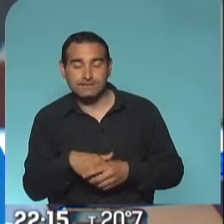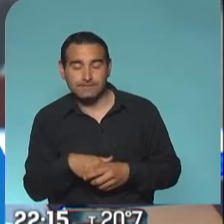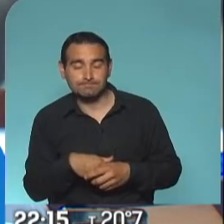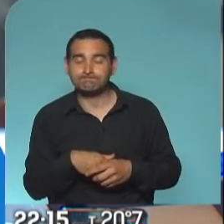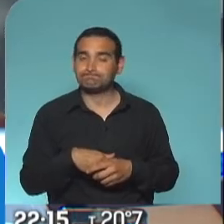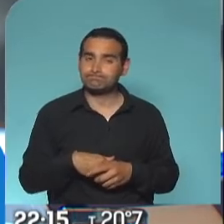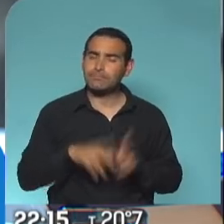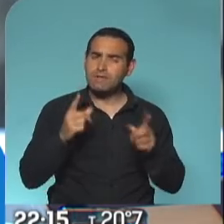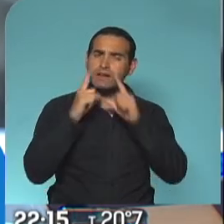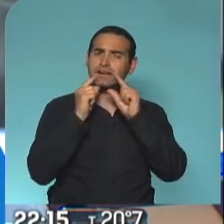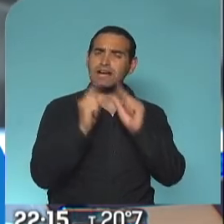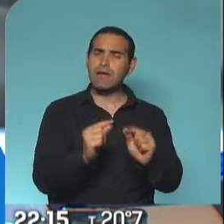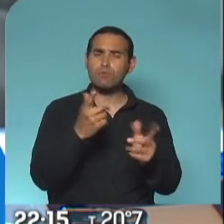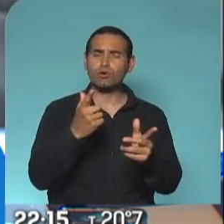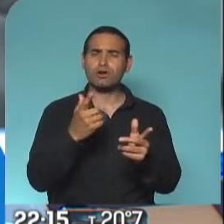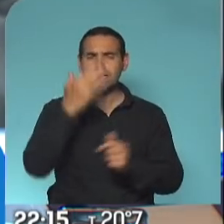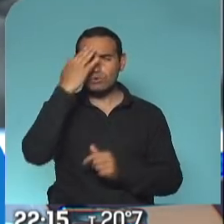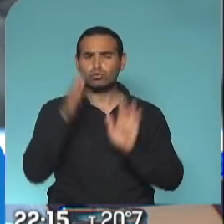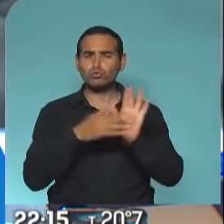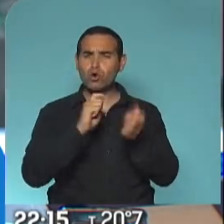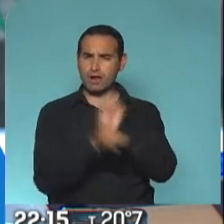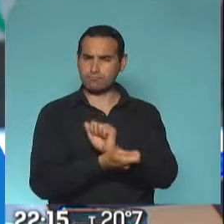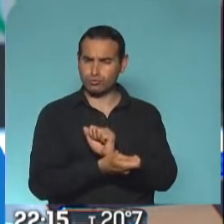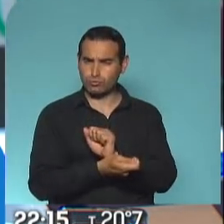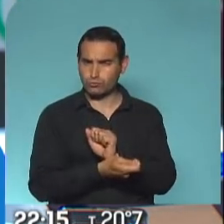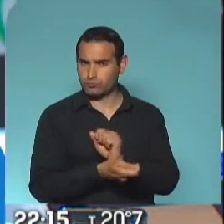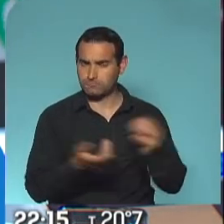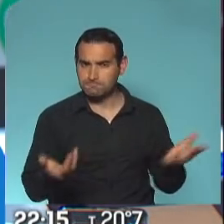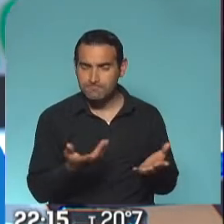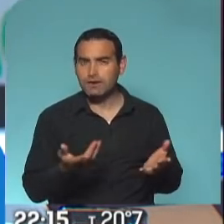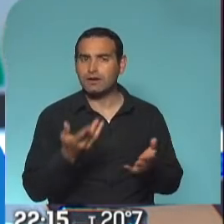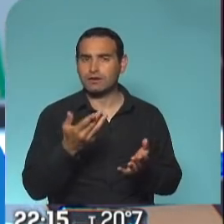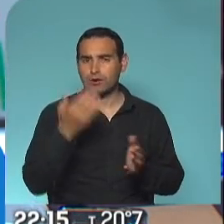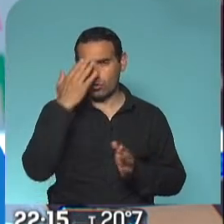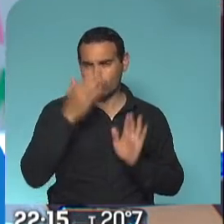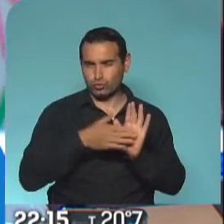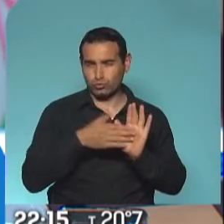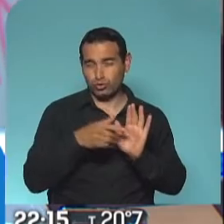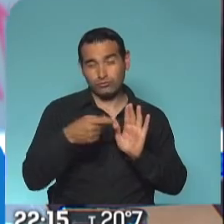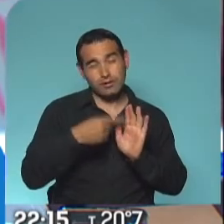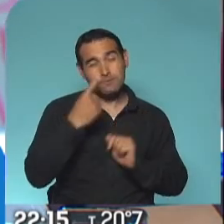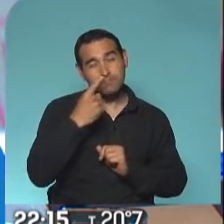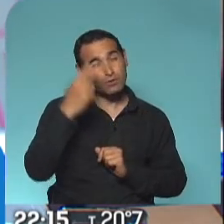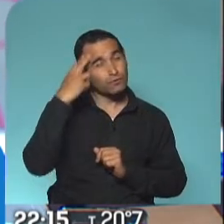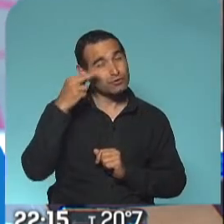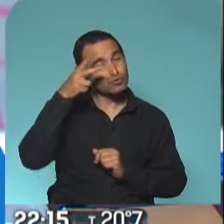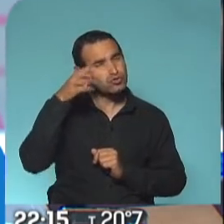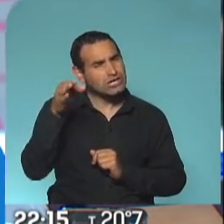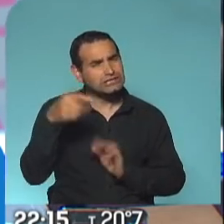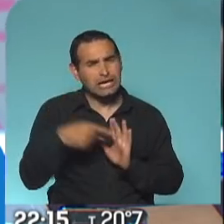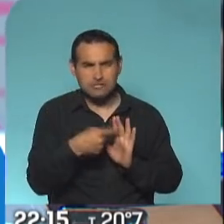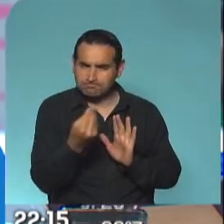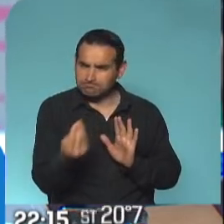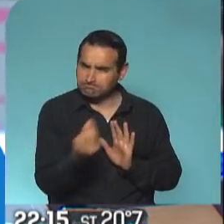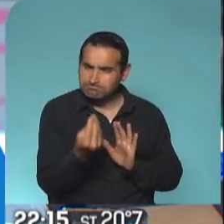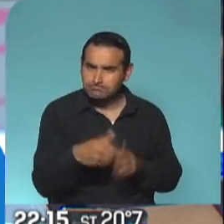bien, el reclamo de la reforma constitucional, la reforma de la Constitución de 1980, ¿qué